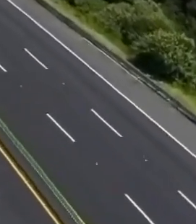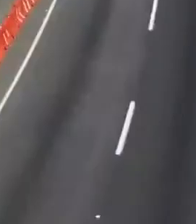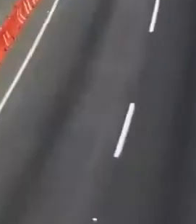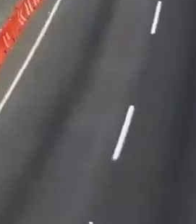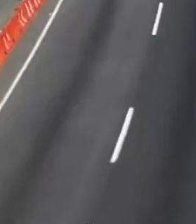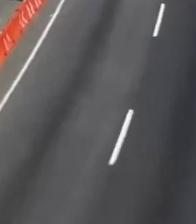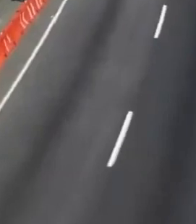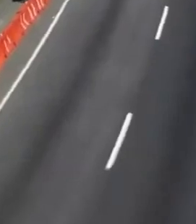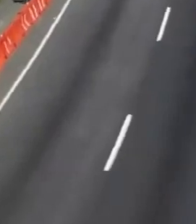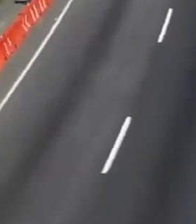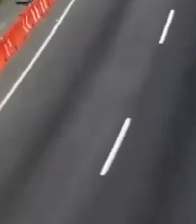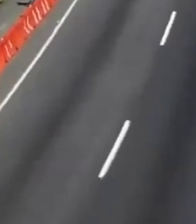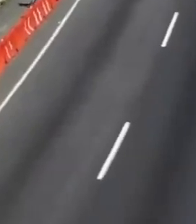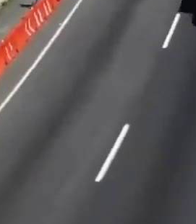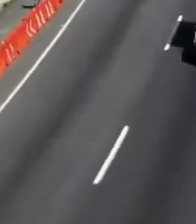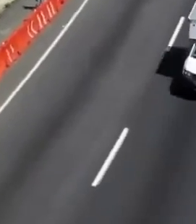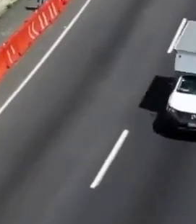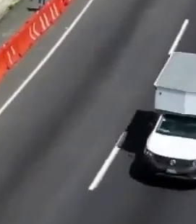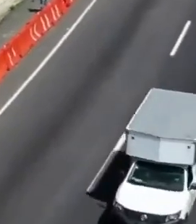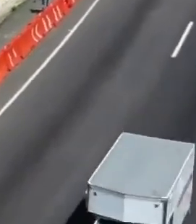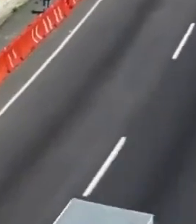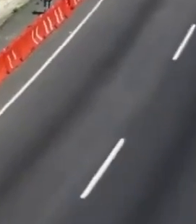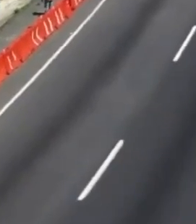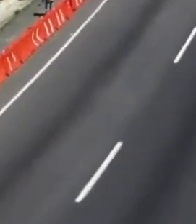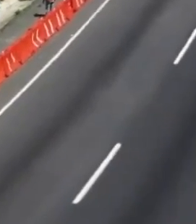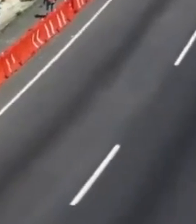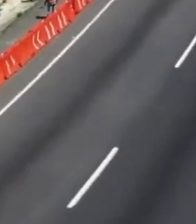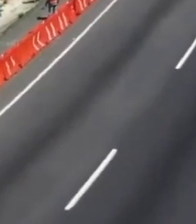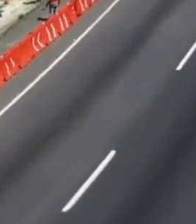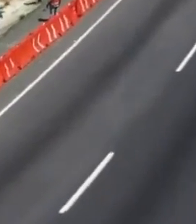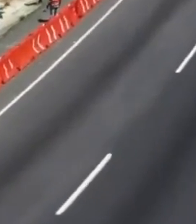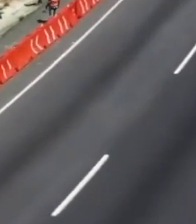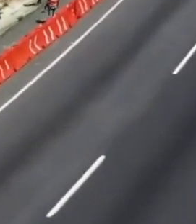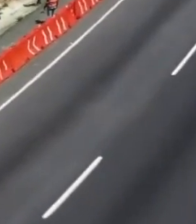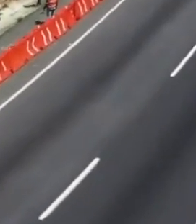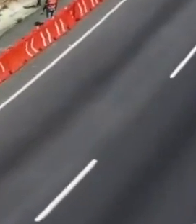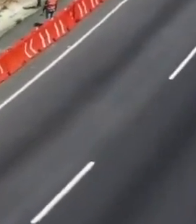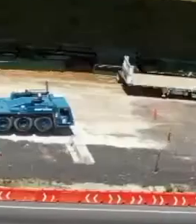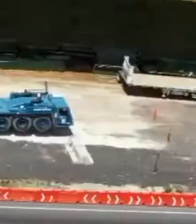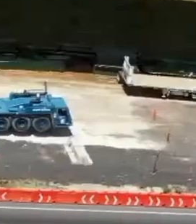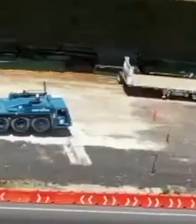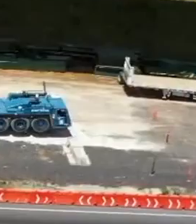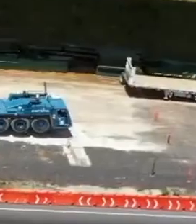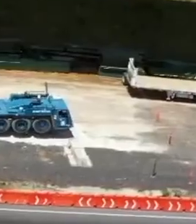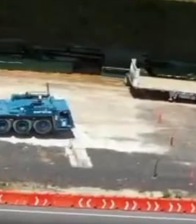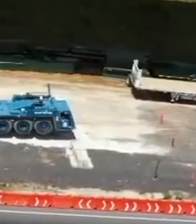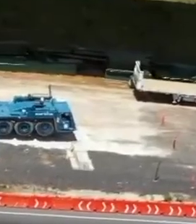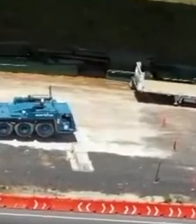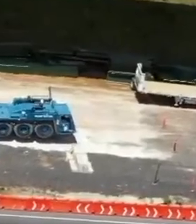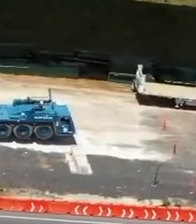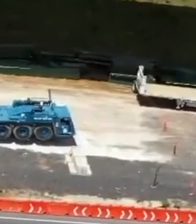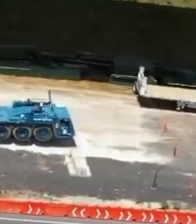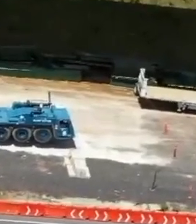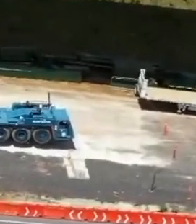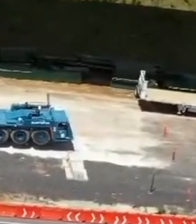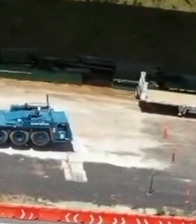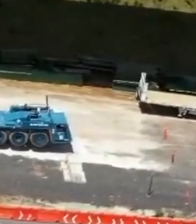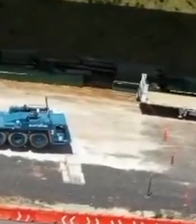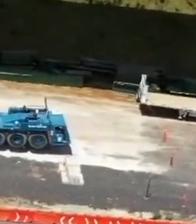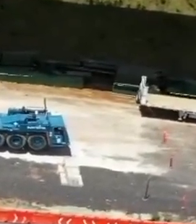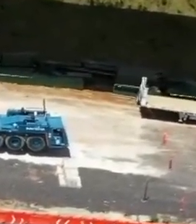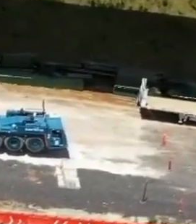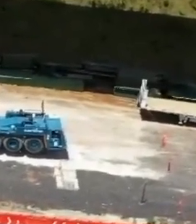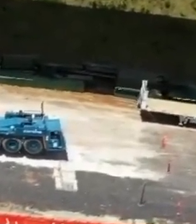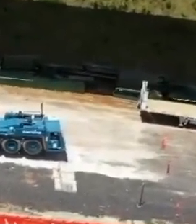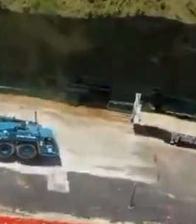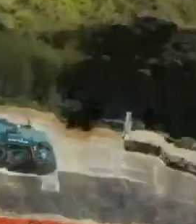y montajes de las secciones metálicas de este viaducto. A la fecha se tiene el 100% de fabricación en planta y el 33%